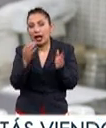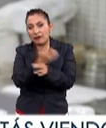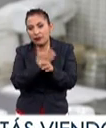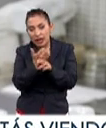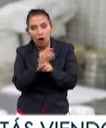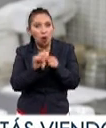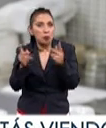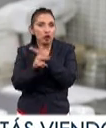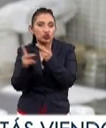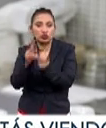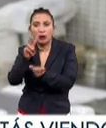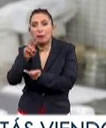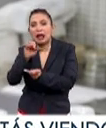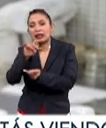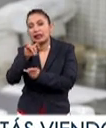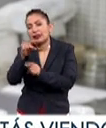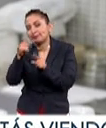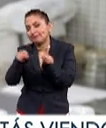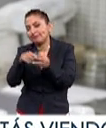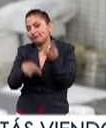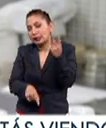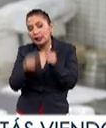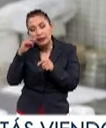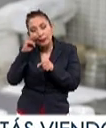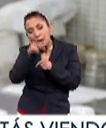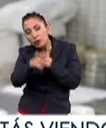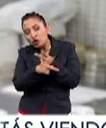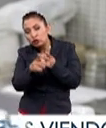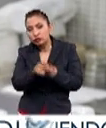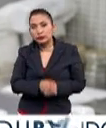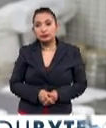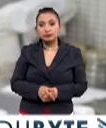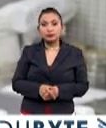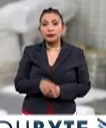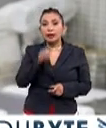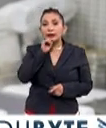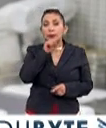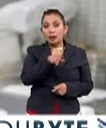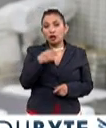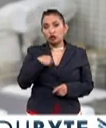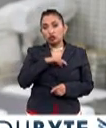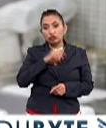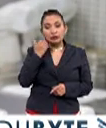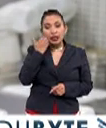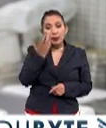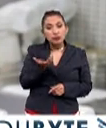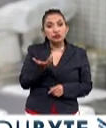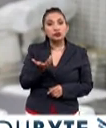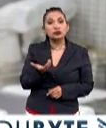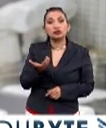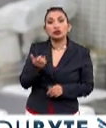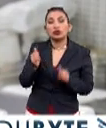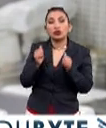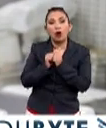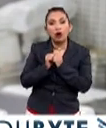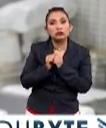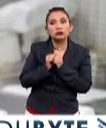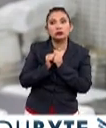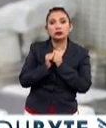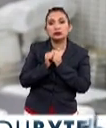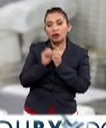café, producción de vainilla, etcétera. Entonces, en base a ese tipo de productos. También lo que se busca es que a través